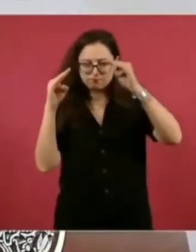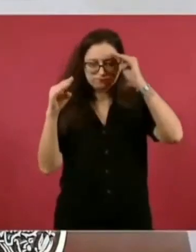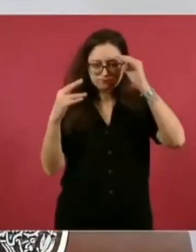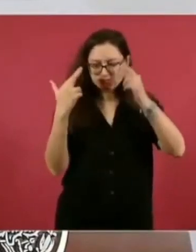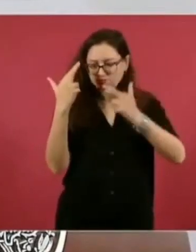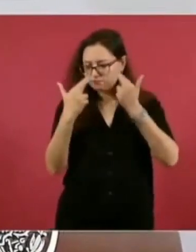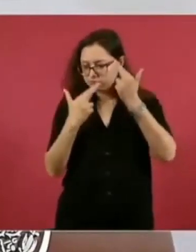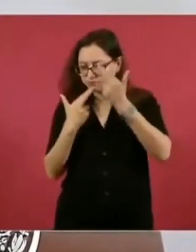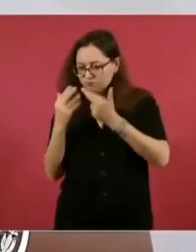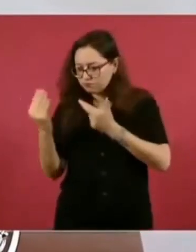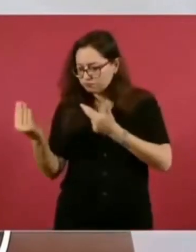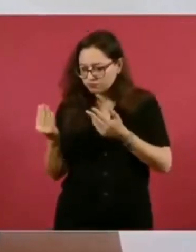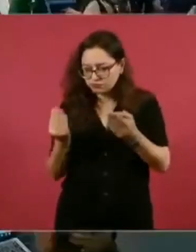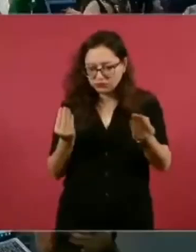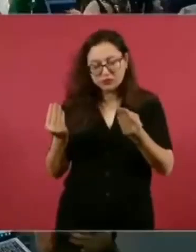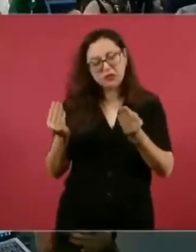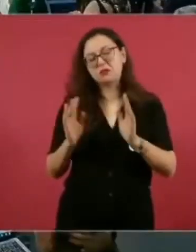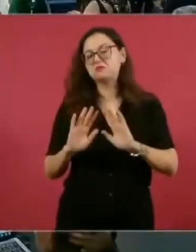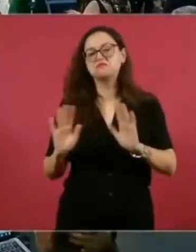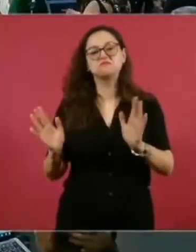analizar las cosas como son, ¿no?